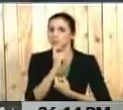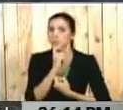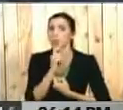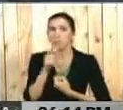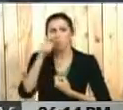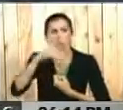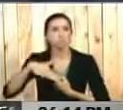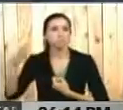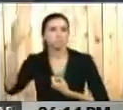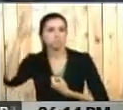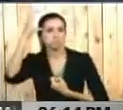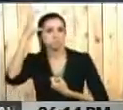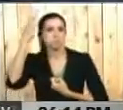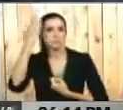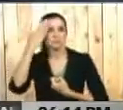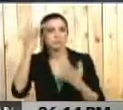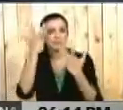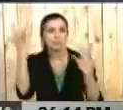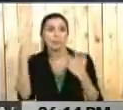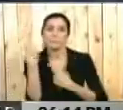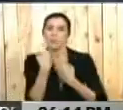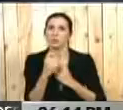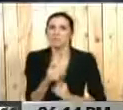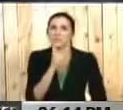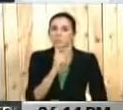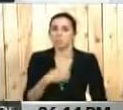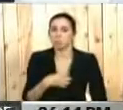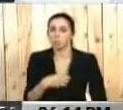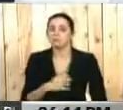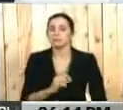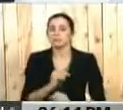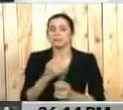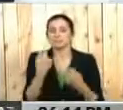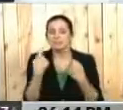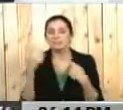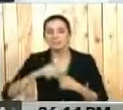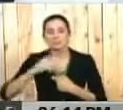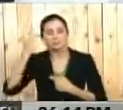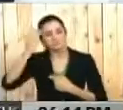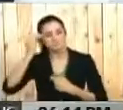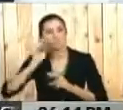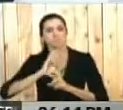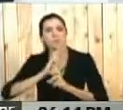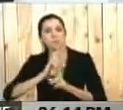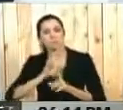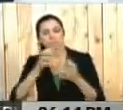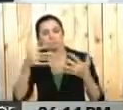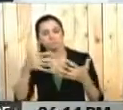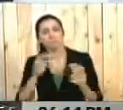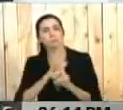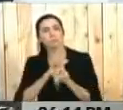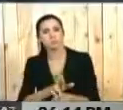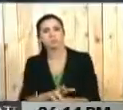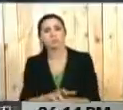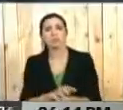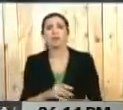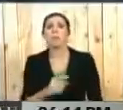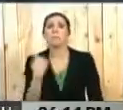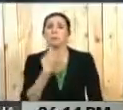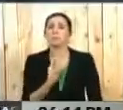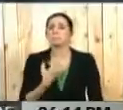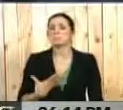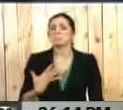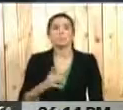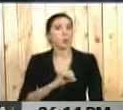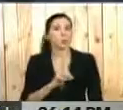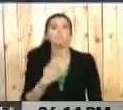sí, de mucha cultura, de mucha información. Rara vez hace preguntas livianas, generalmente son